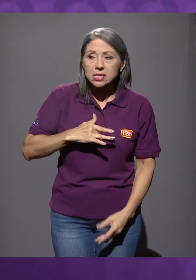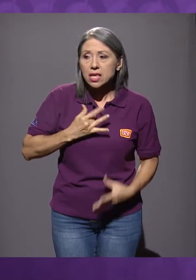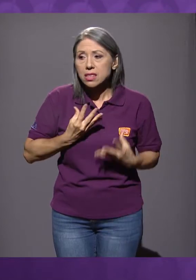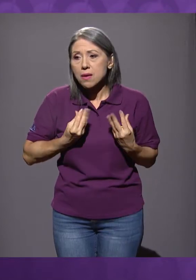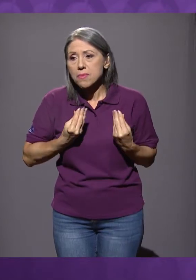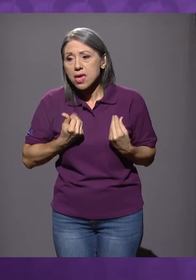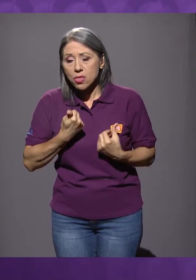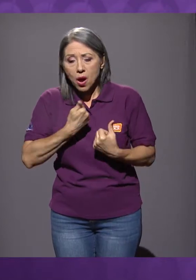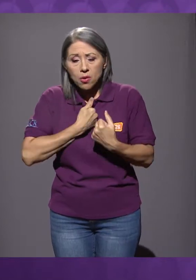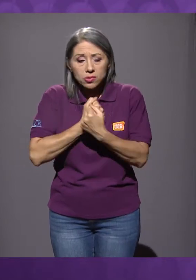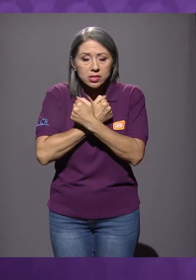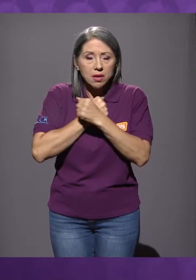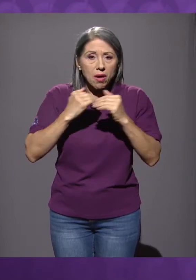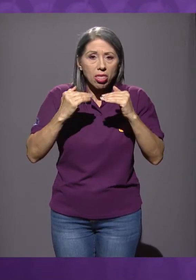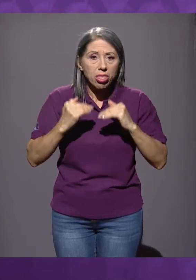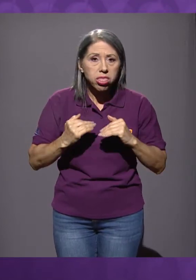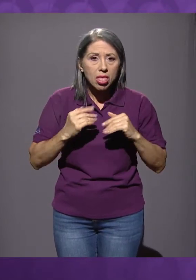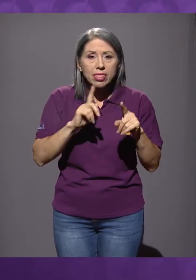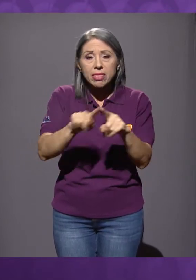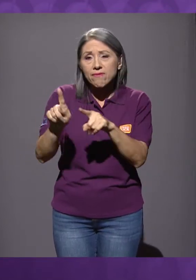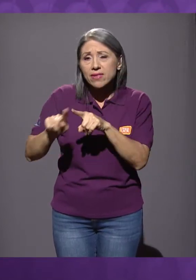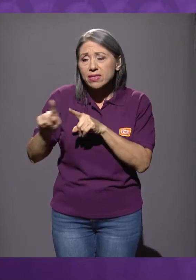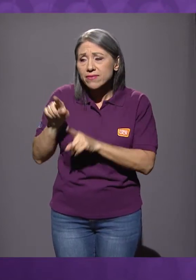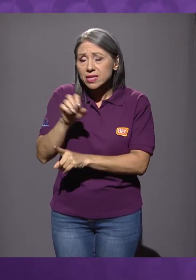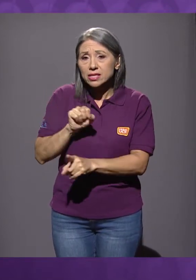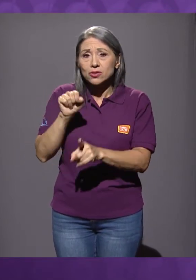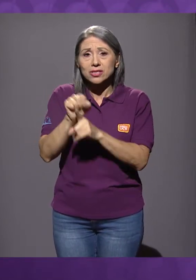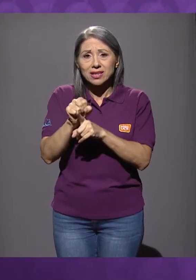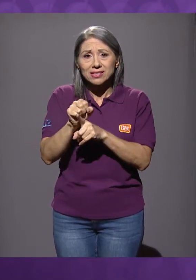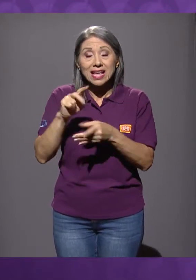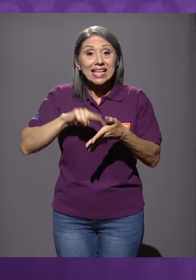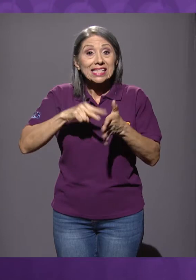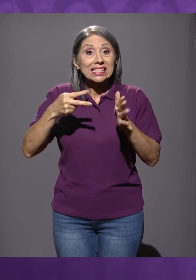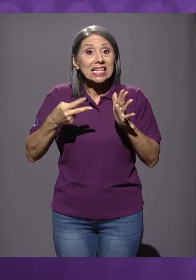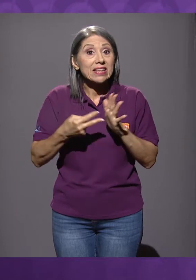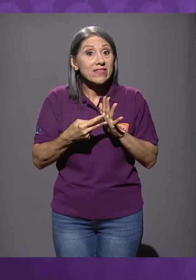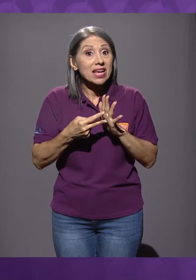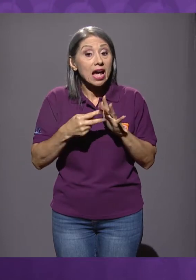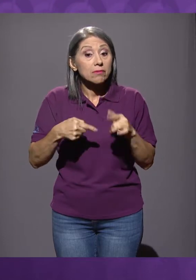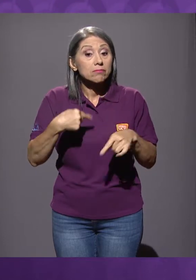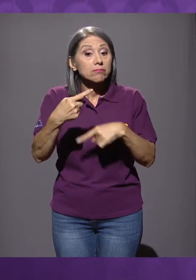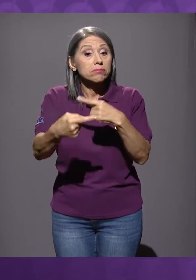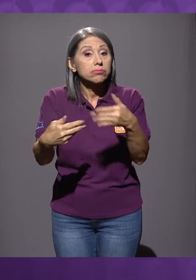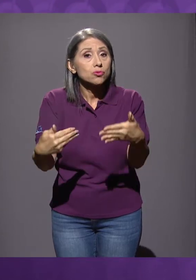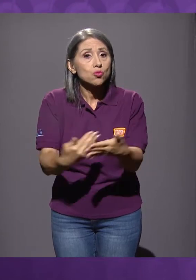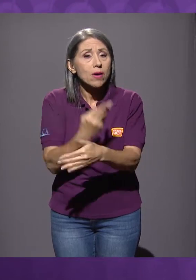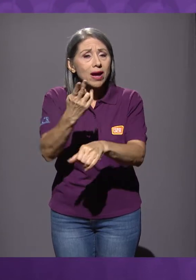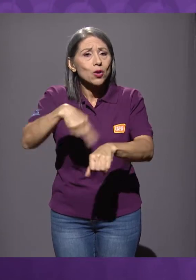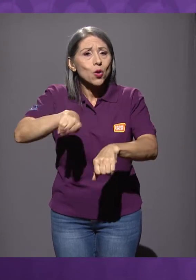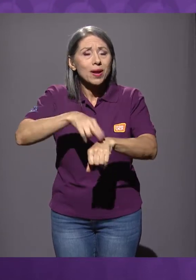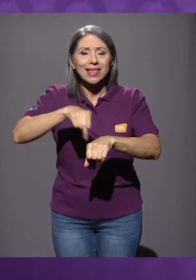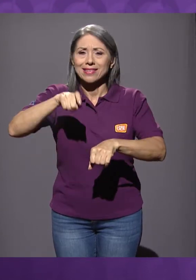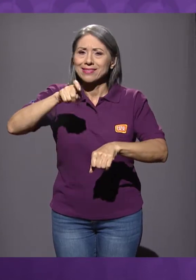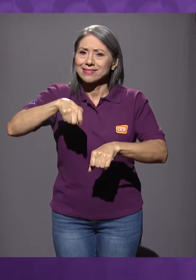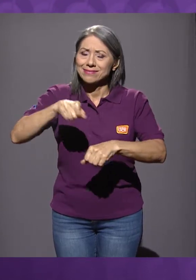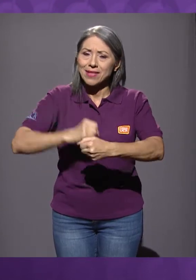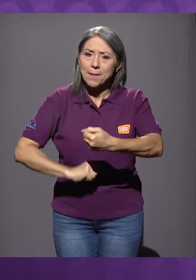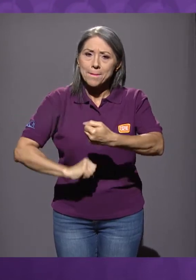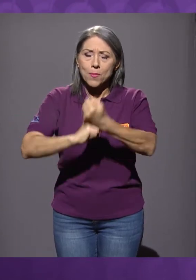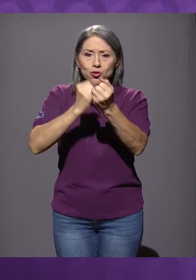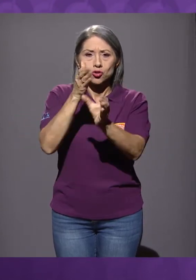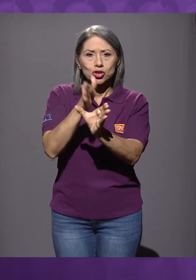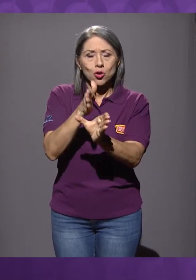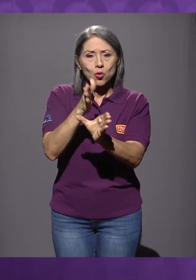autoestima, entre otros, lo que pone de manifiesto que la vuelta a la nueva normalidad requerirá de apoyo psicológico